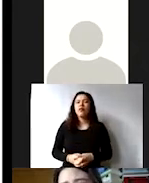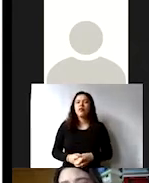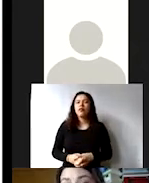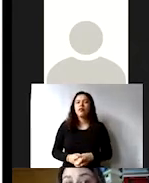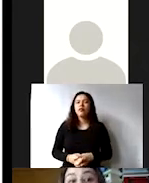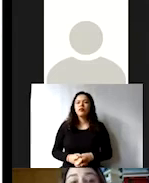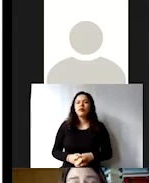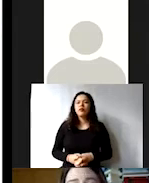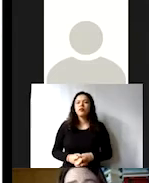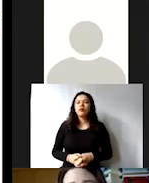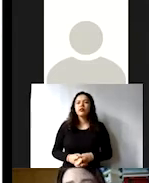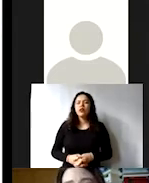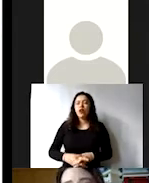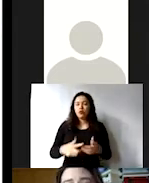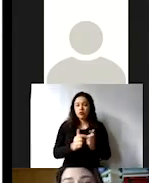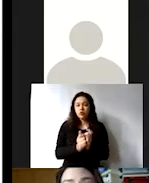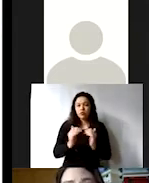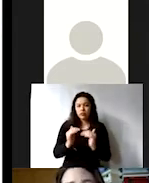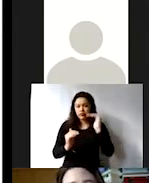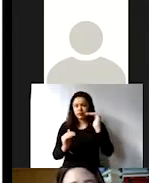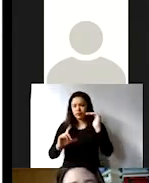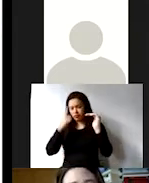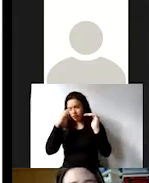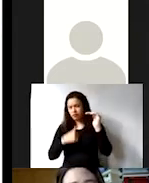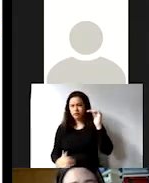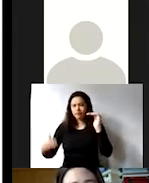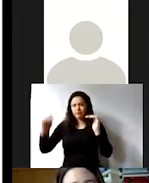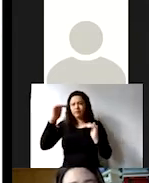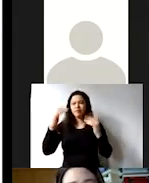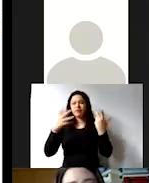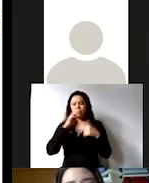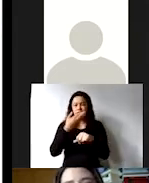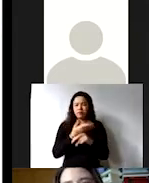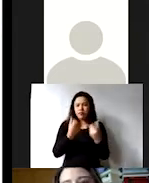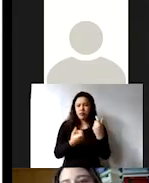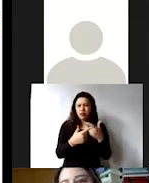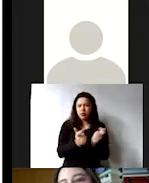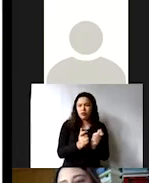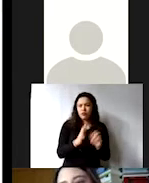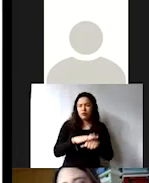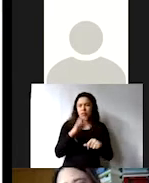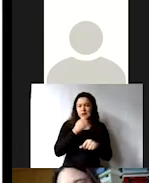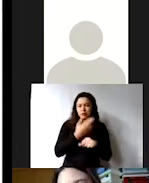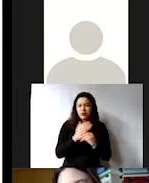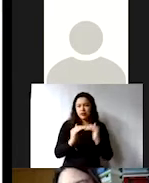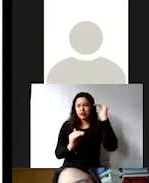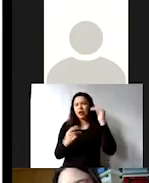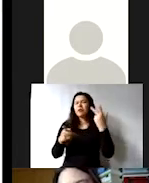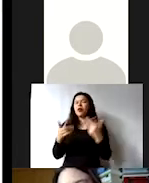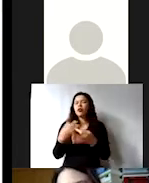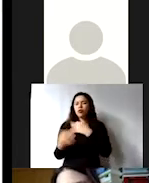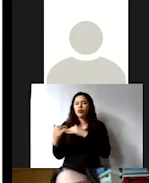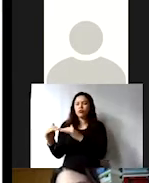sobre el otro, aunque las responsabilidades son más grandes, evidentemente, para otros sectores, pero hacer una interpretación de esta agenda como